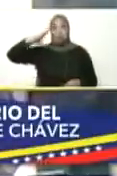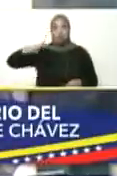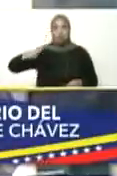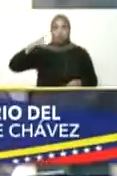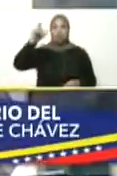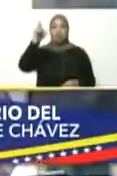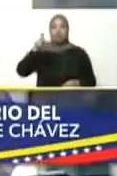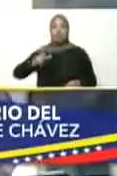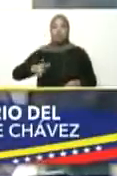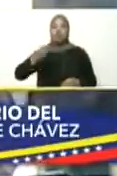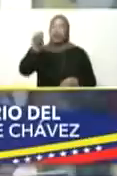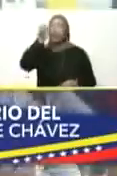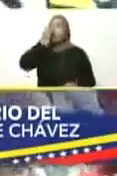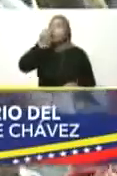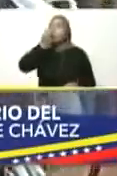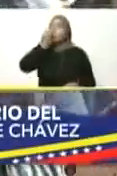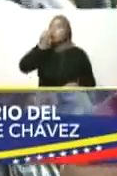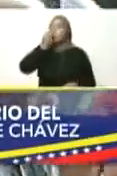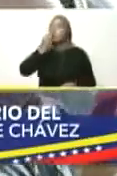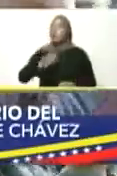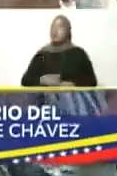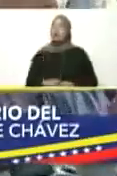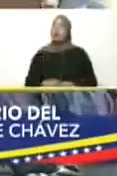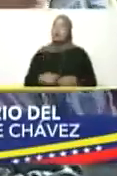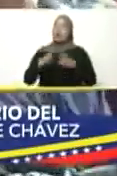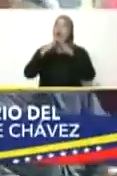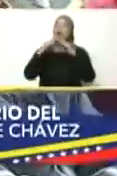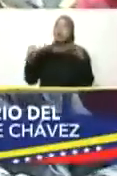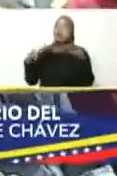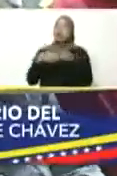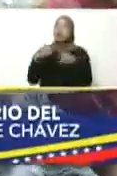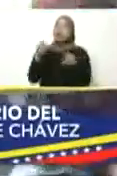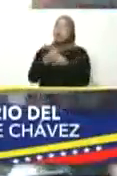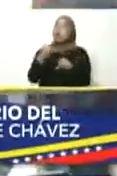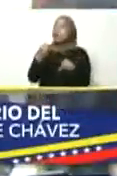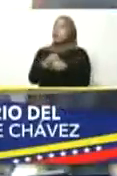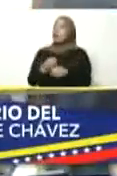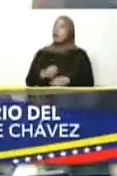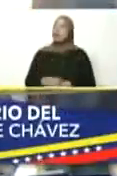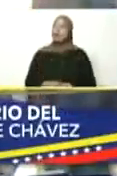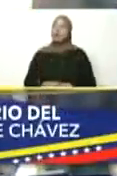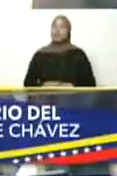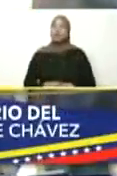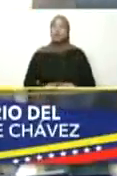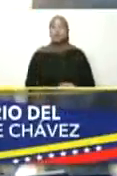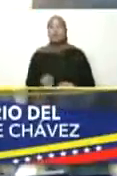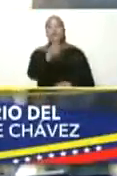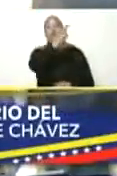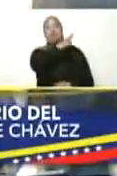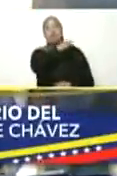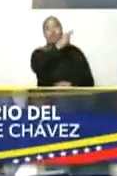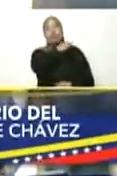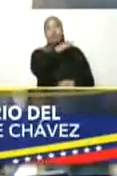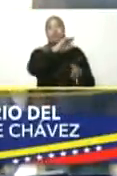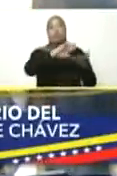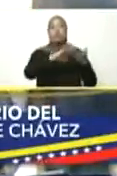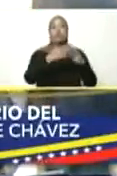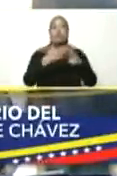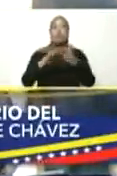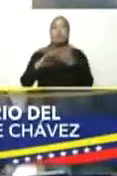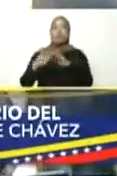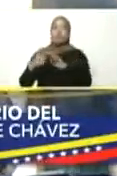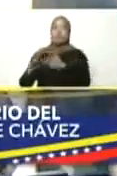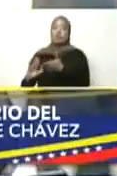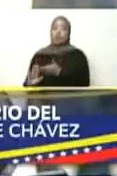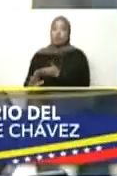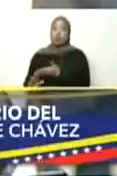de Alimentación, a todo el equipo de trabajo, a los jefes militares de la SODI